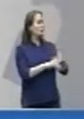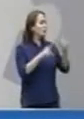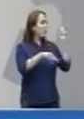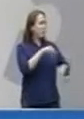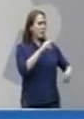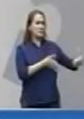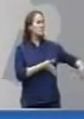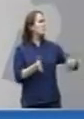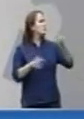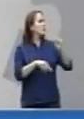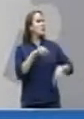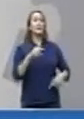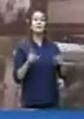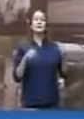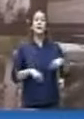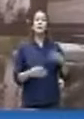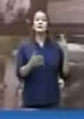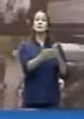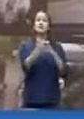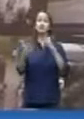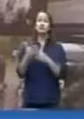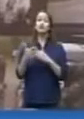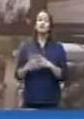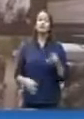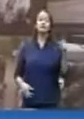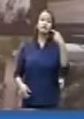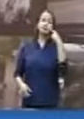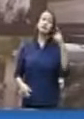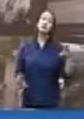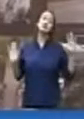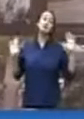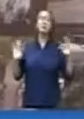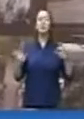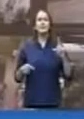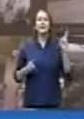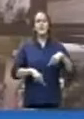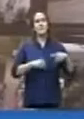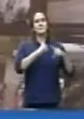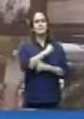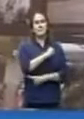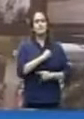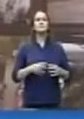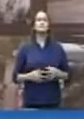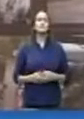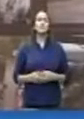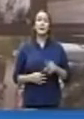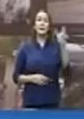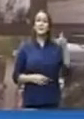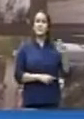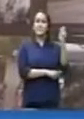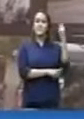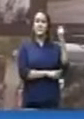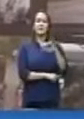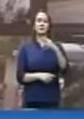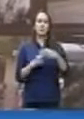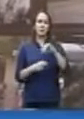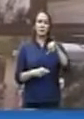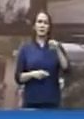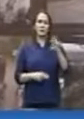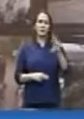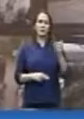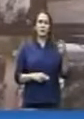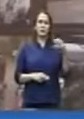delito de amenazas. En un balance que hizo el fiscal general encargado Jorge Fernando Perdomo del paro